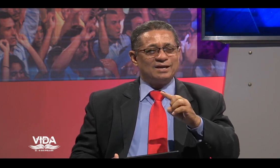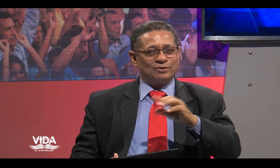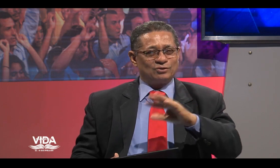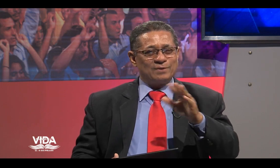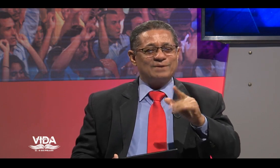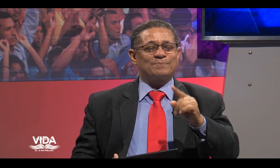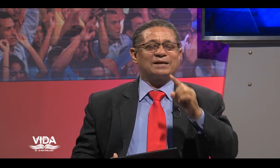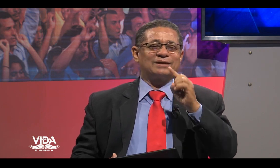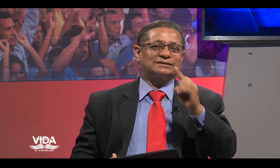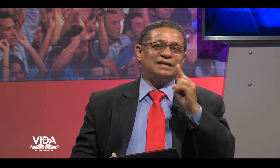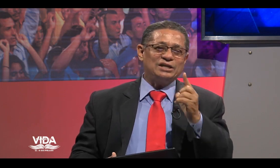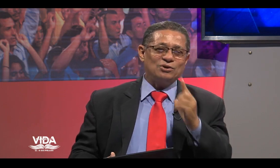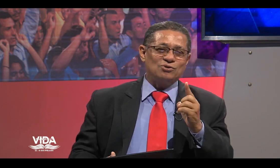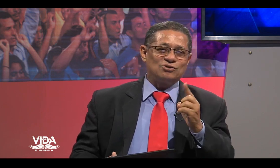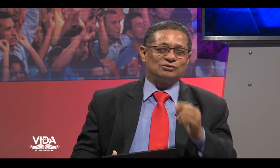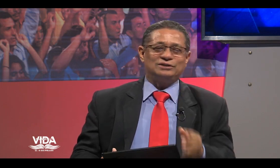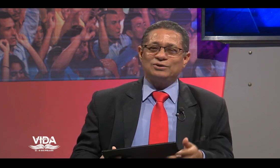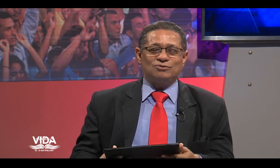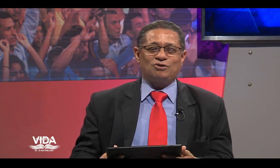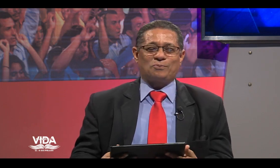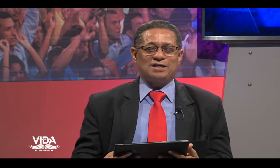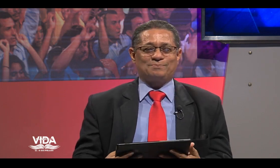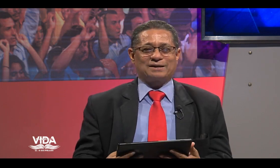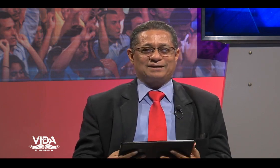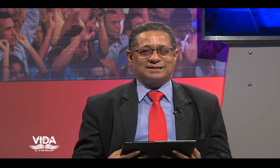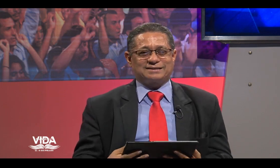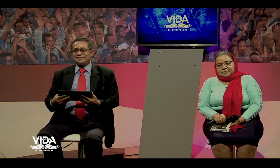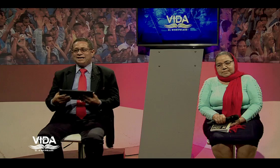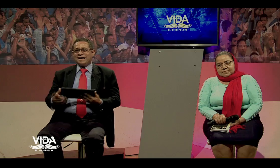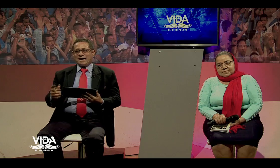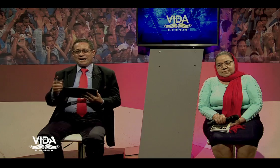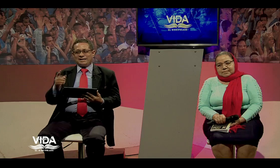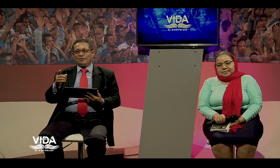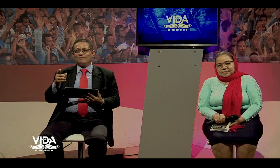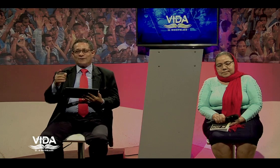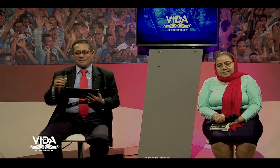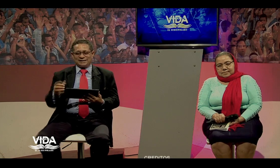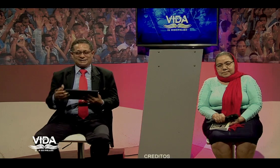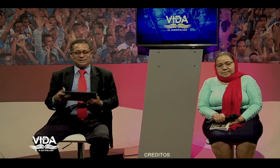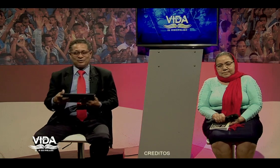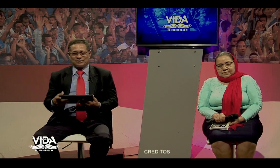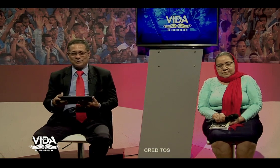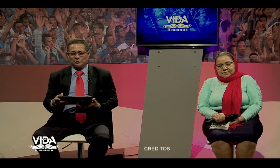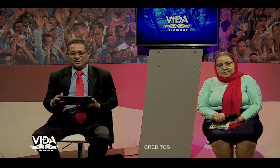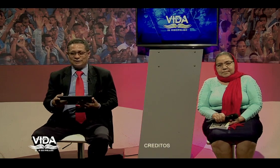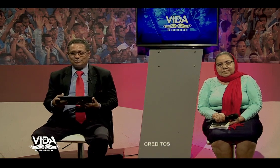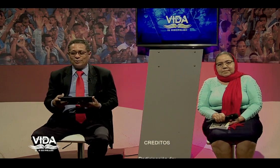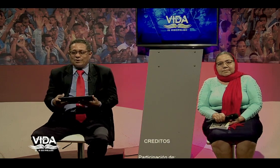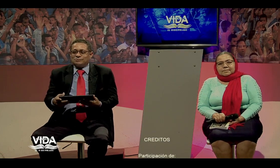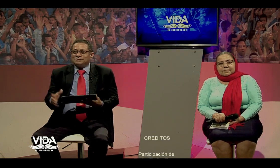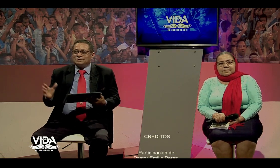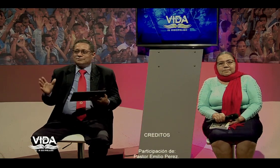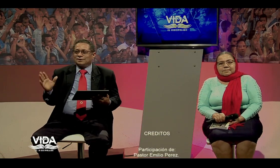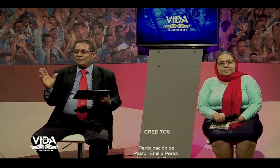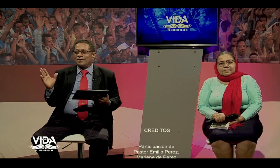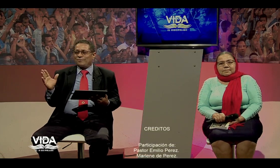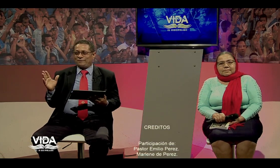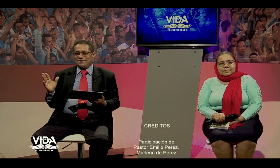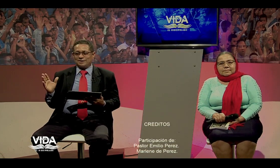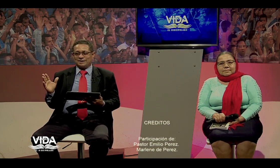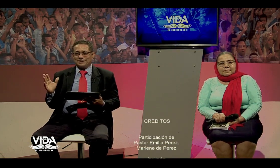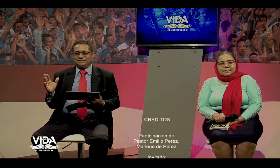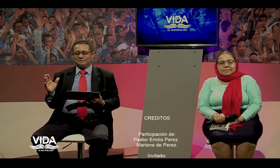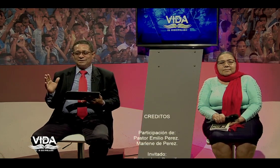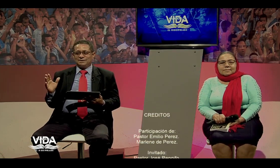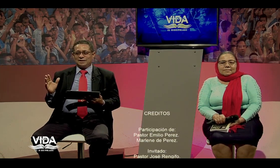deben no deben perderse Ni uno ni uno puede perderse en el nombre del señor Jesucristo Bueno estamos llegando